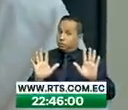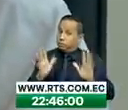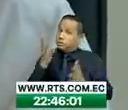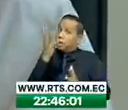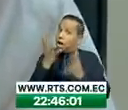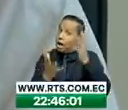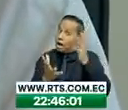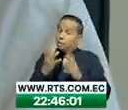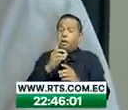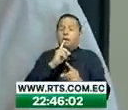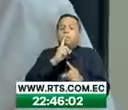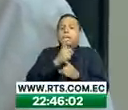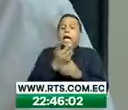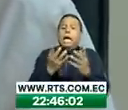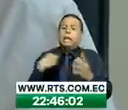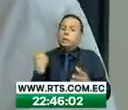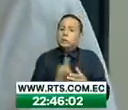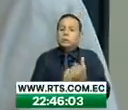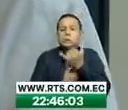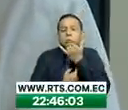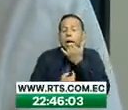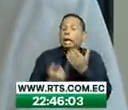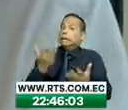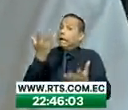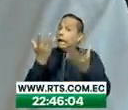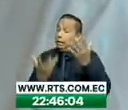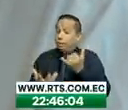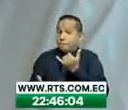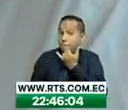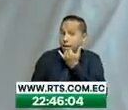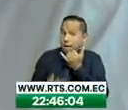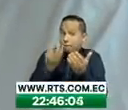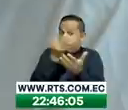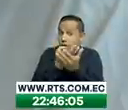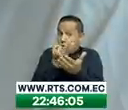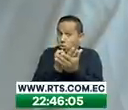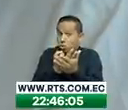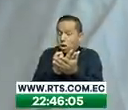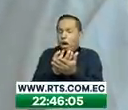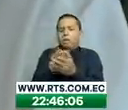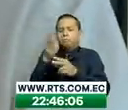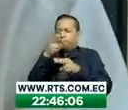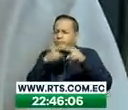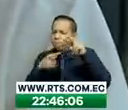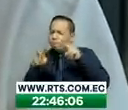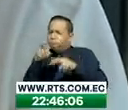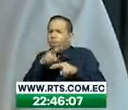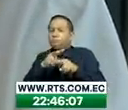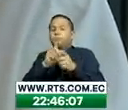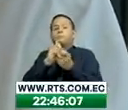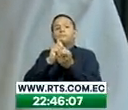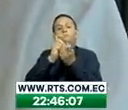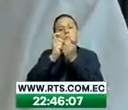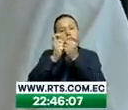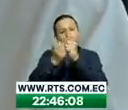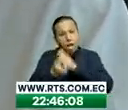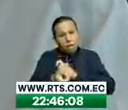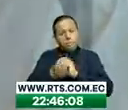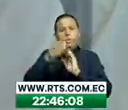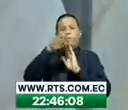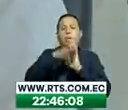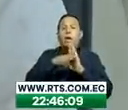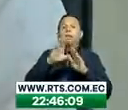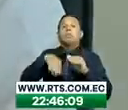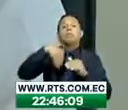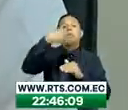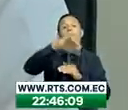exceso que han sido facturados a cada uno de los usuarios tengamos por seguro que en la factura correspondiente al mes de julio